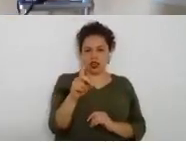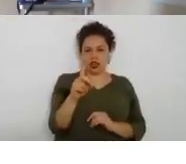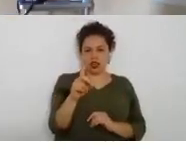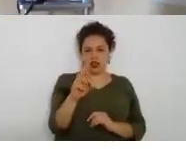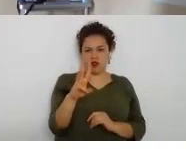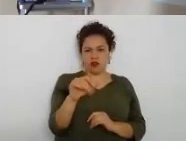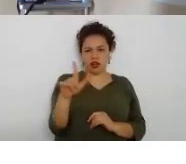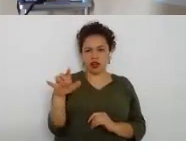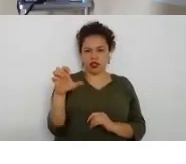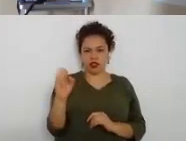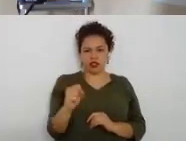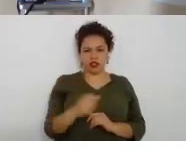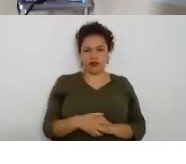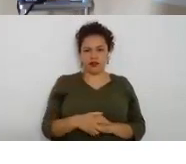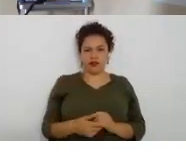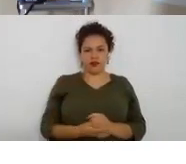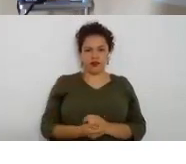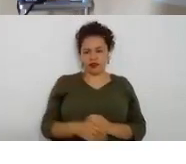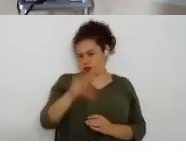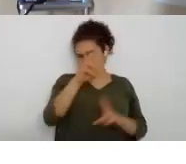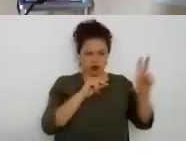No. No, Ok. no,